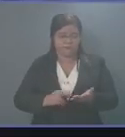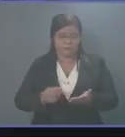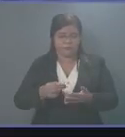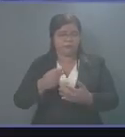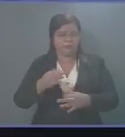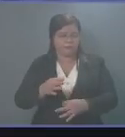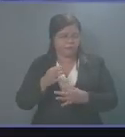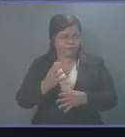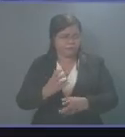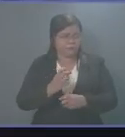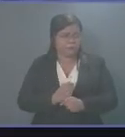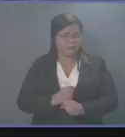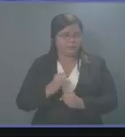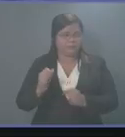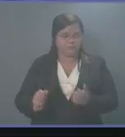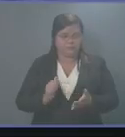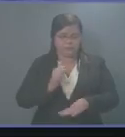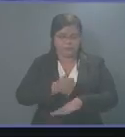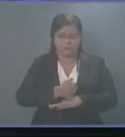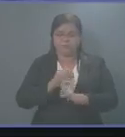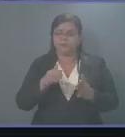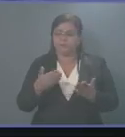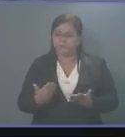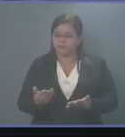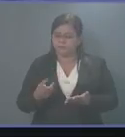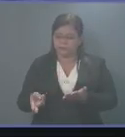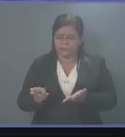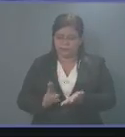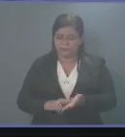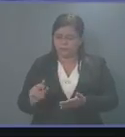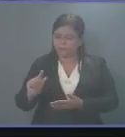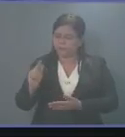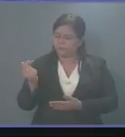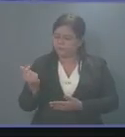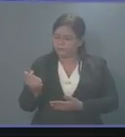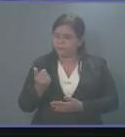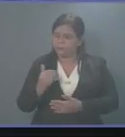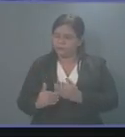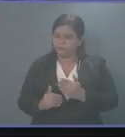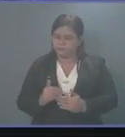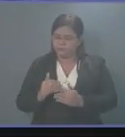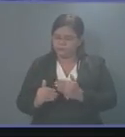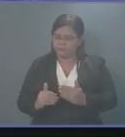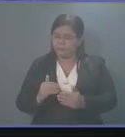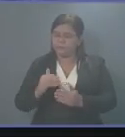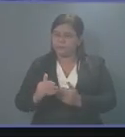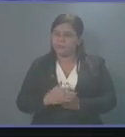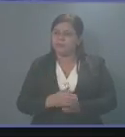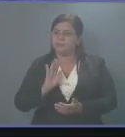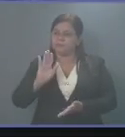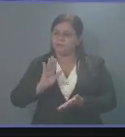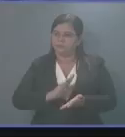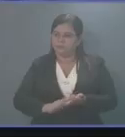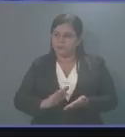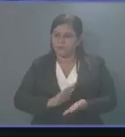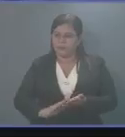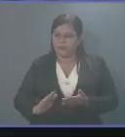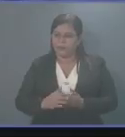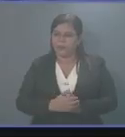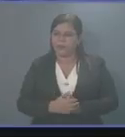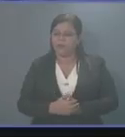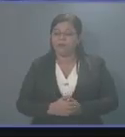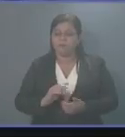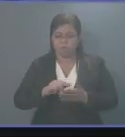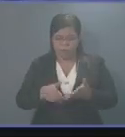mobiliarias constituidas como consecuencia de contratos de crédito a la producción y para su cancelación,